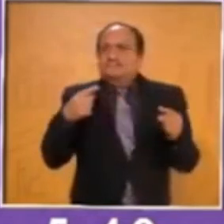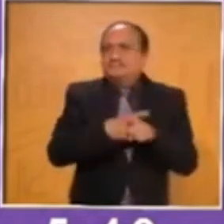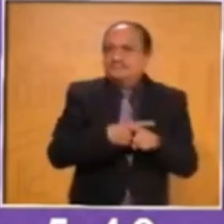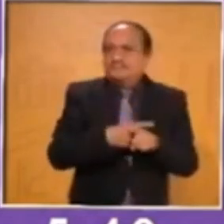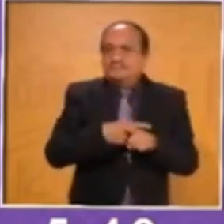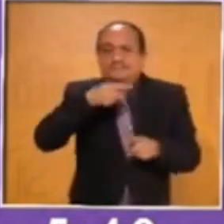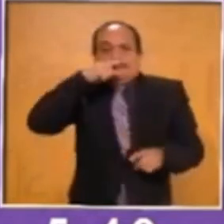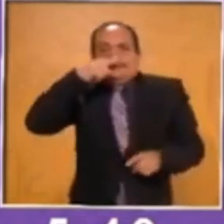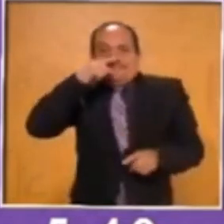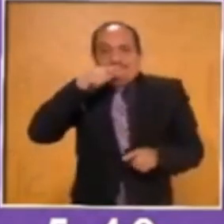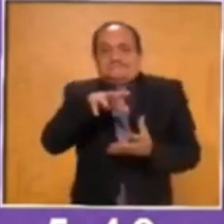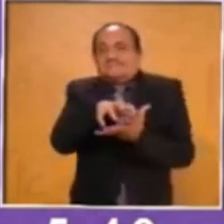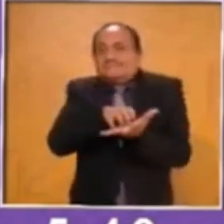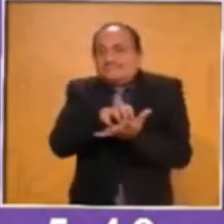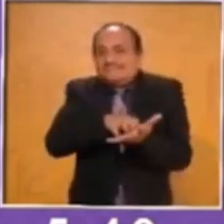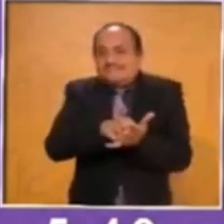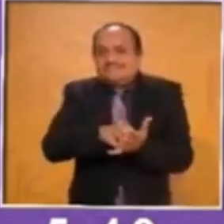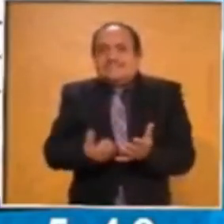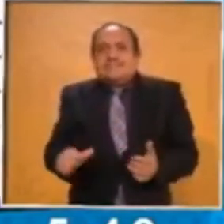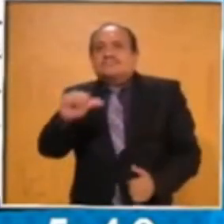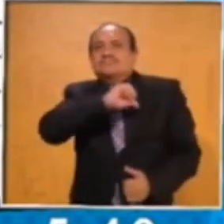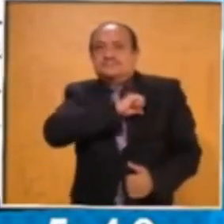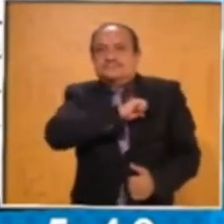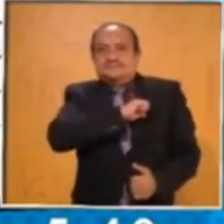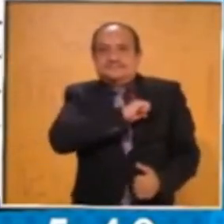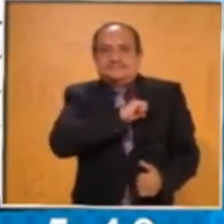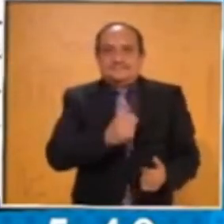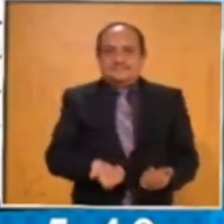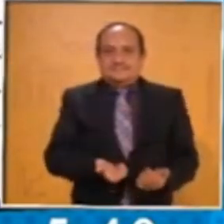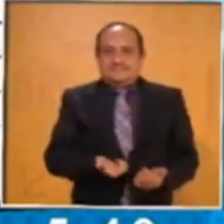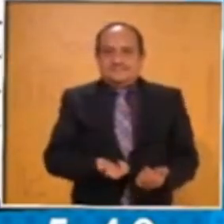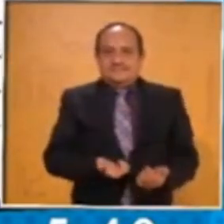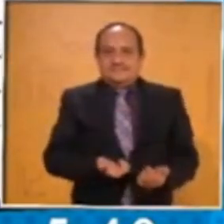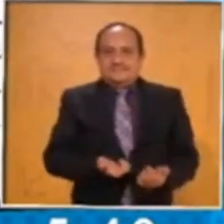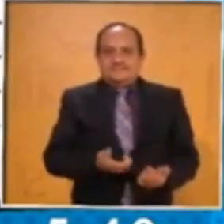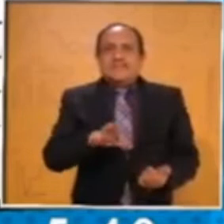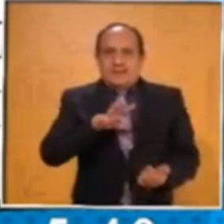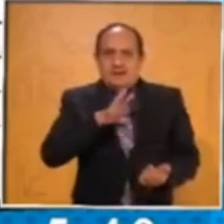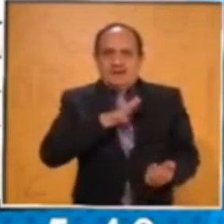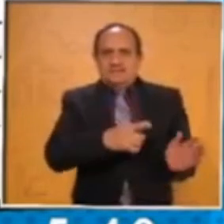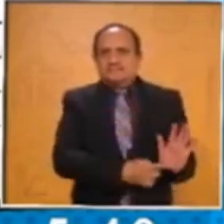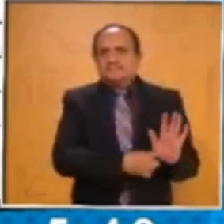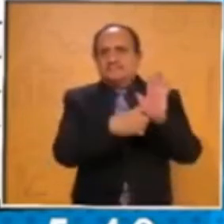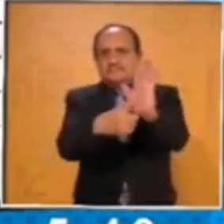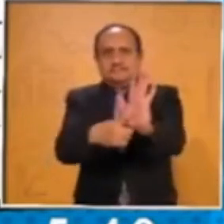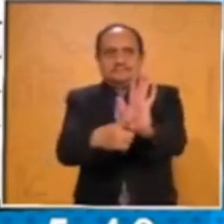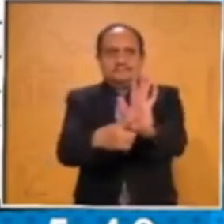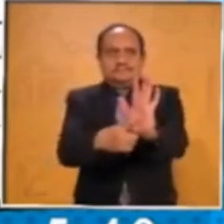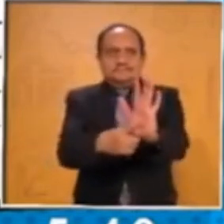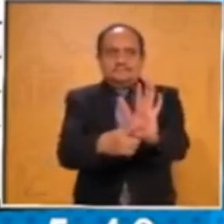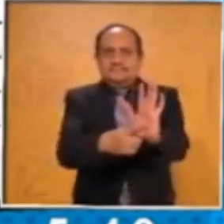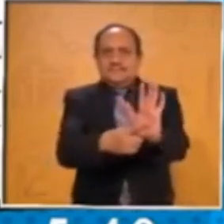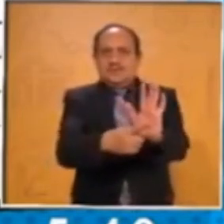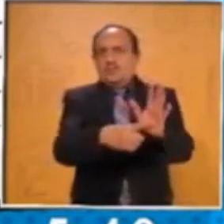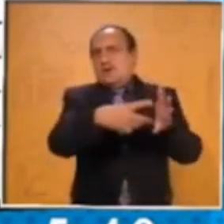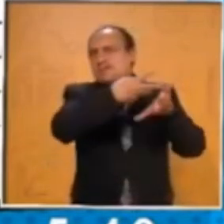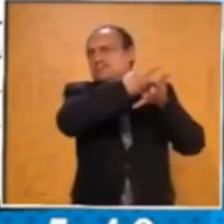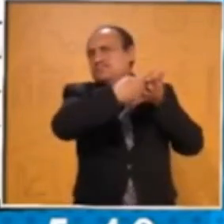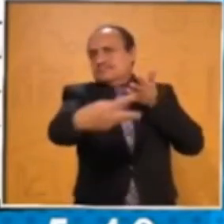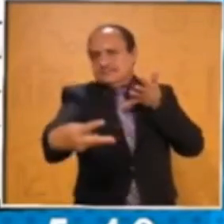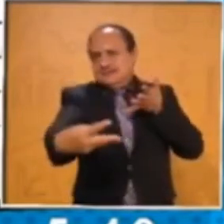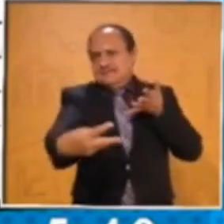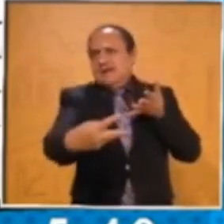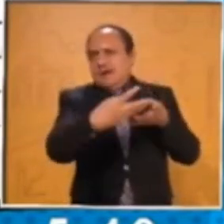soberbia, la avaricia y el egoísmo. ¿Ok? Aquí tengo una tabla que es